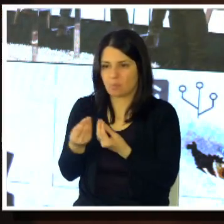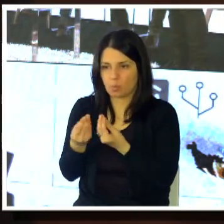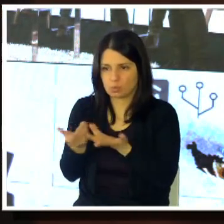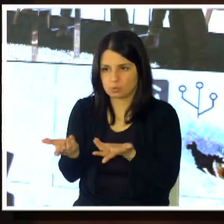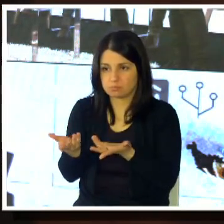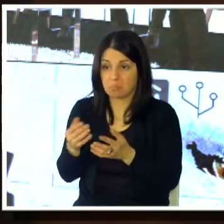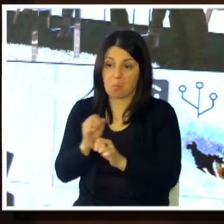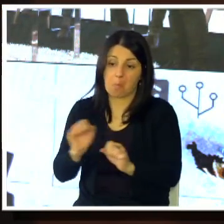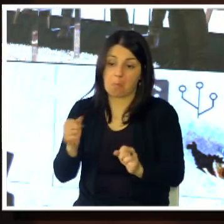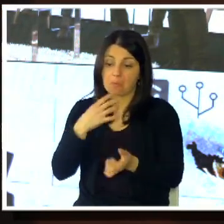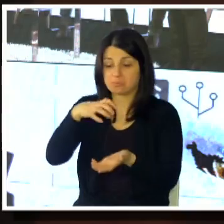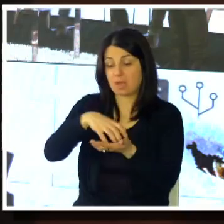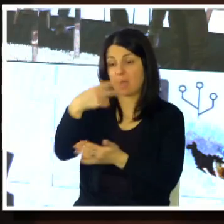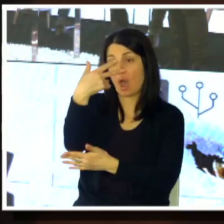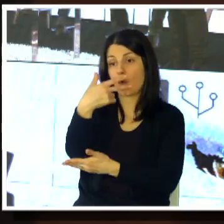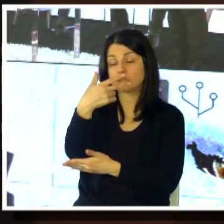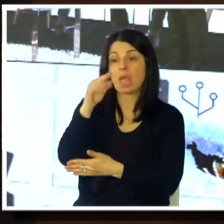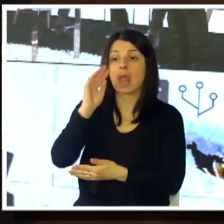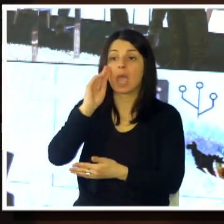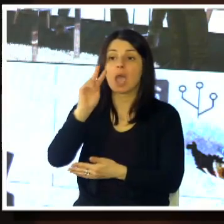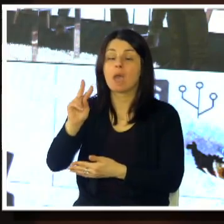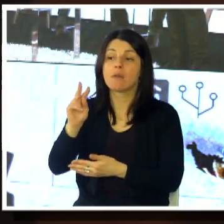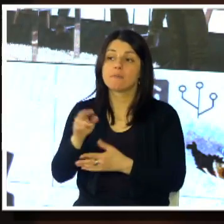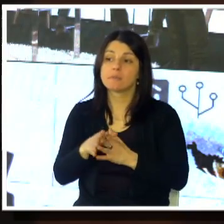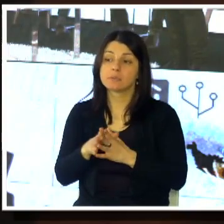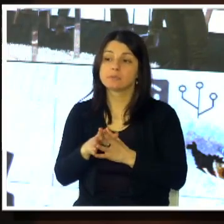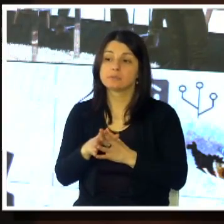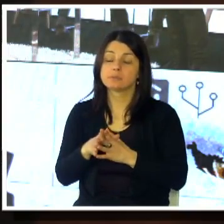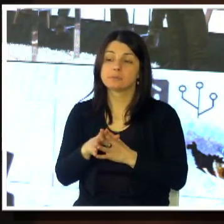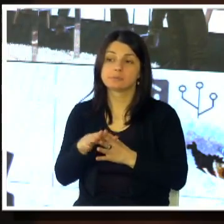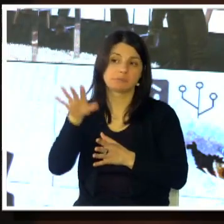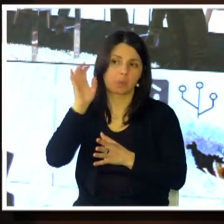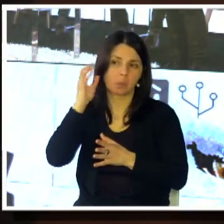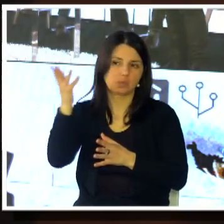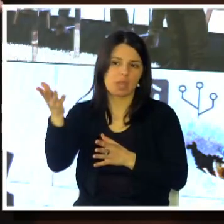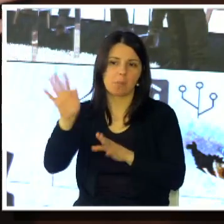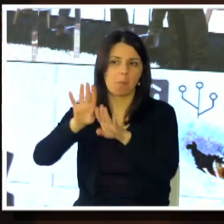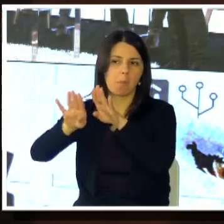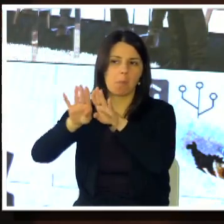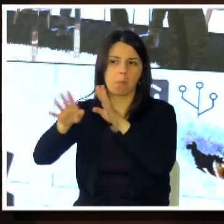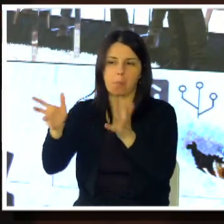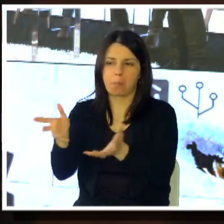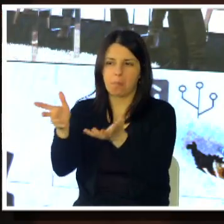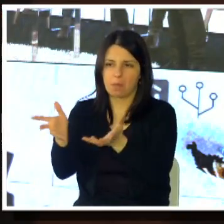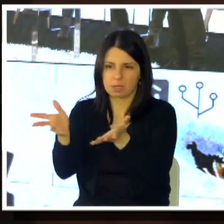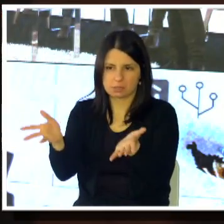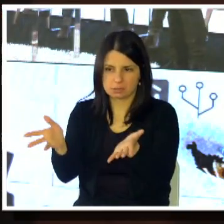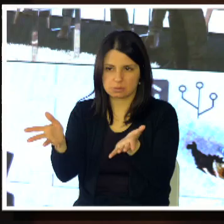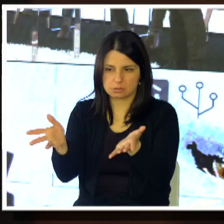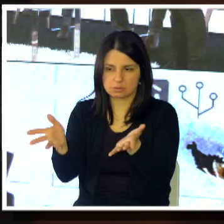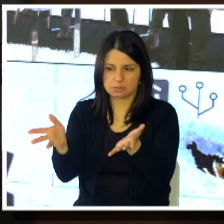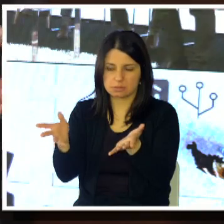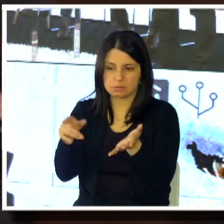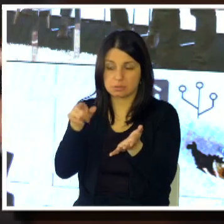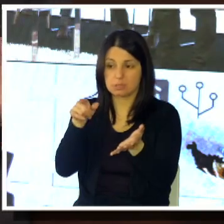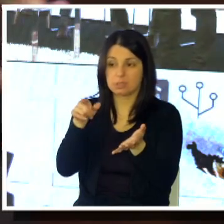podemos estar en una habitación de un hotel y sentir que la puerta está caliente y